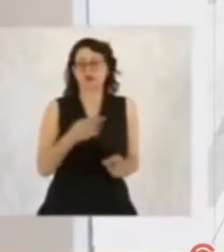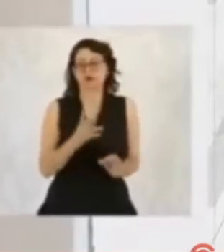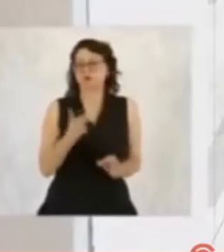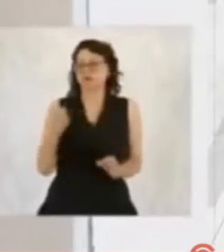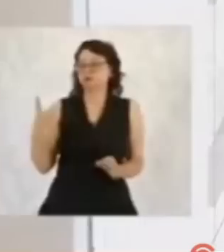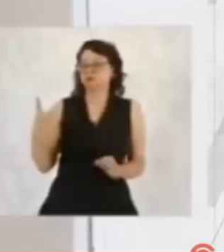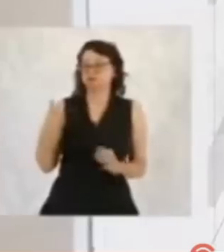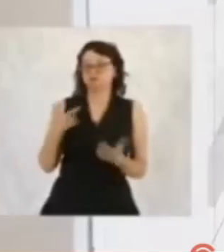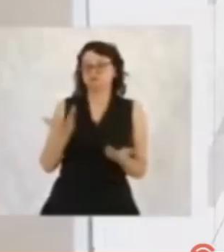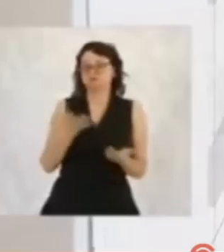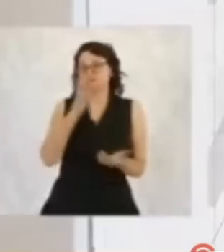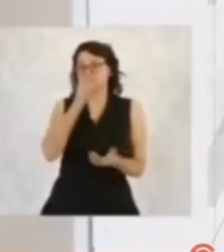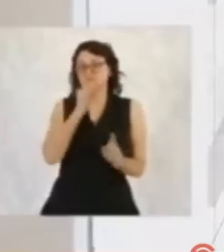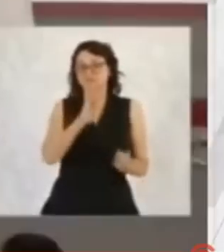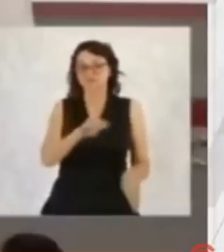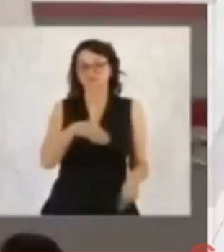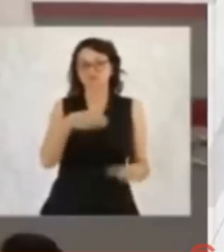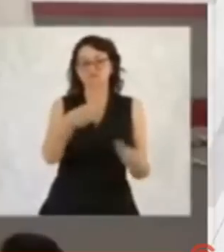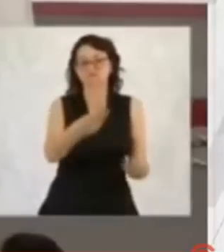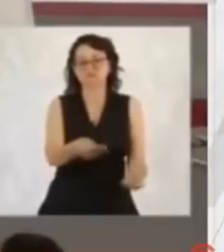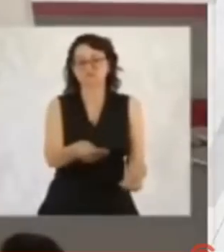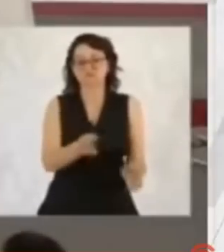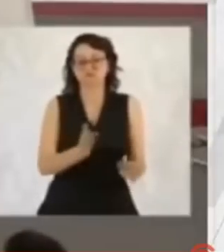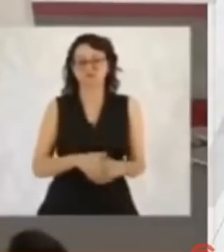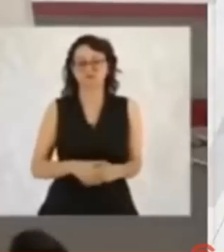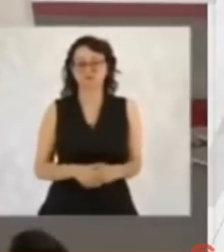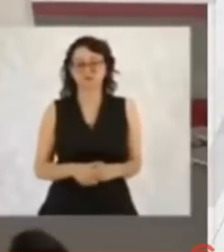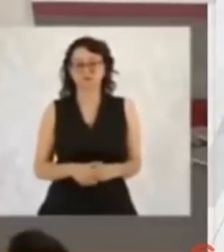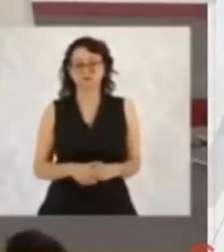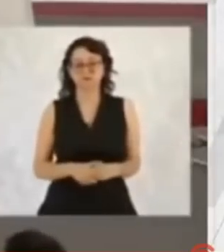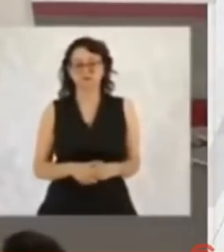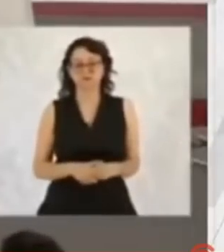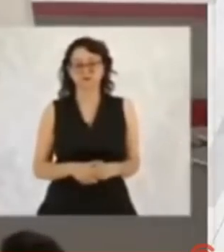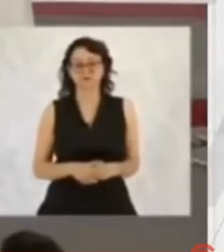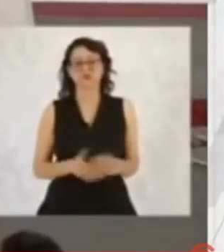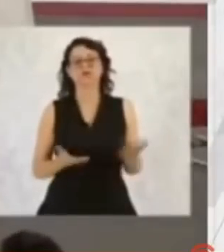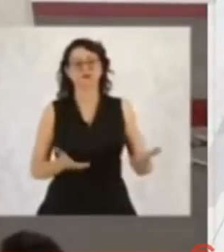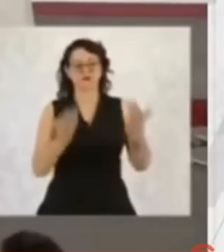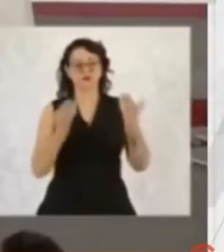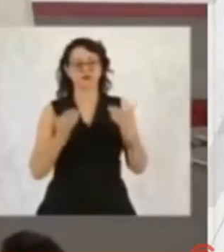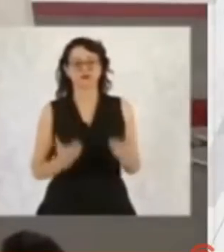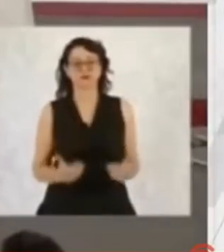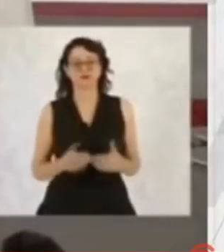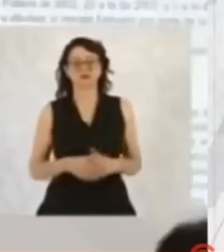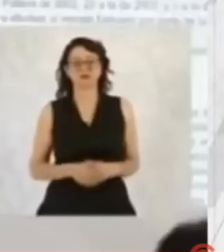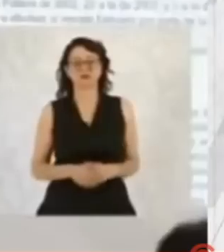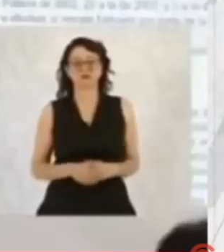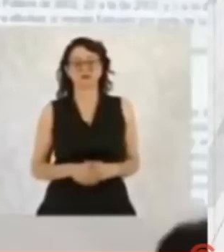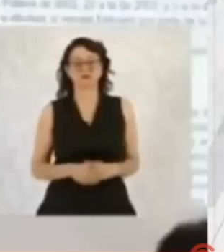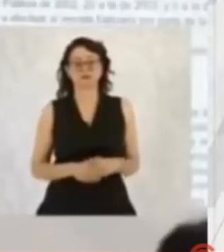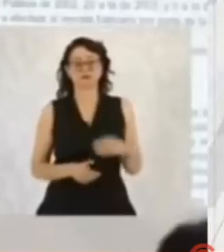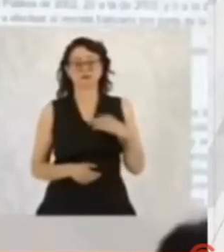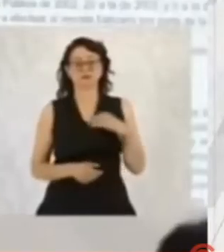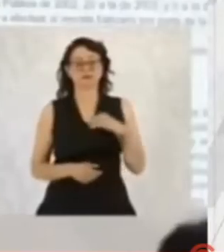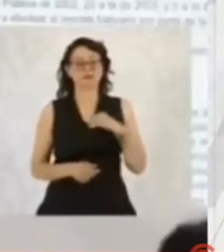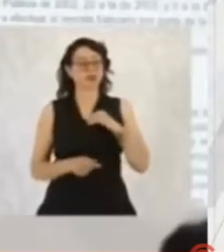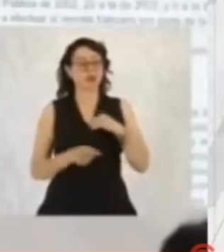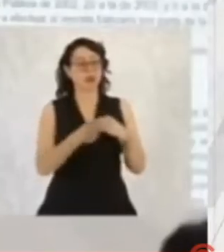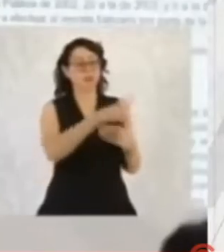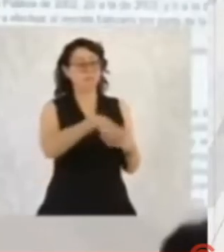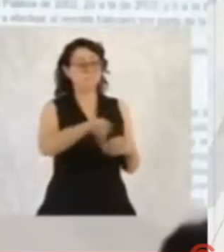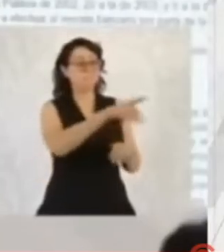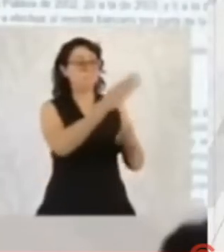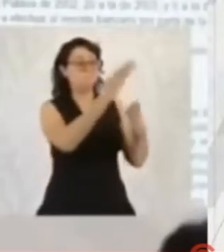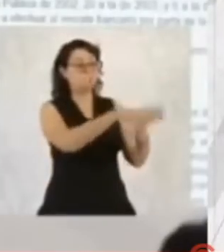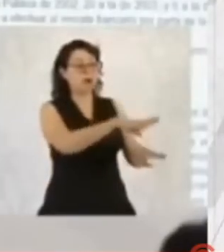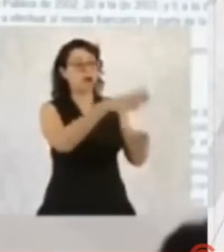2004. En fin, por lo que se refiere a los programas de apoyo a ahorradores de la banca,